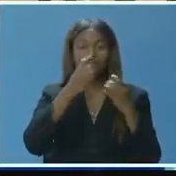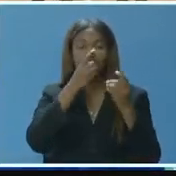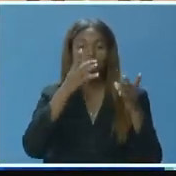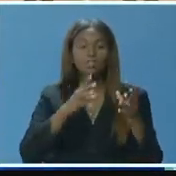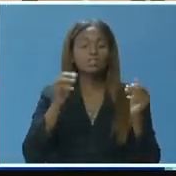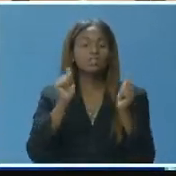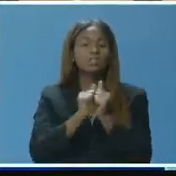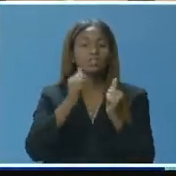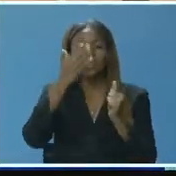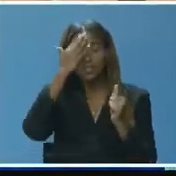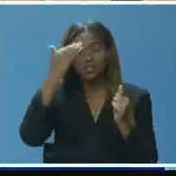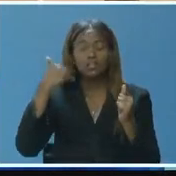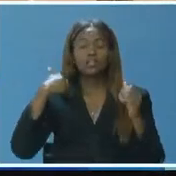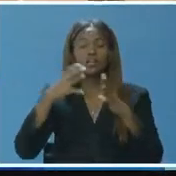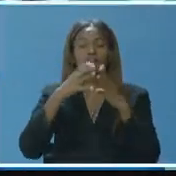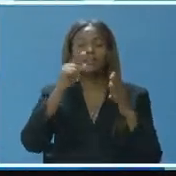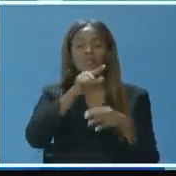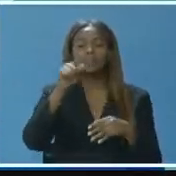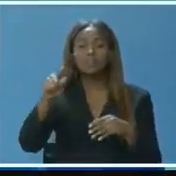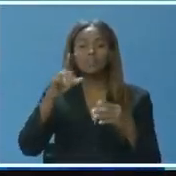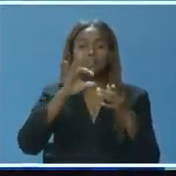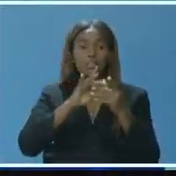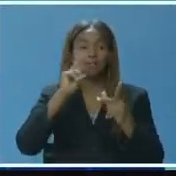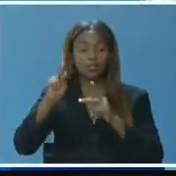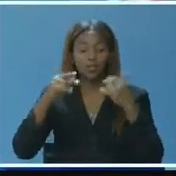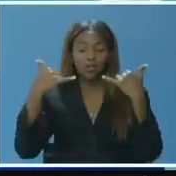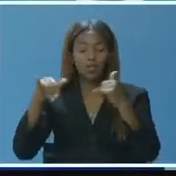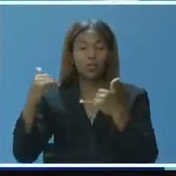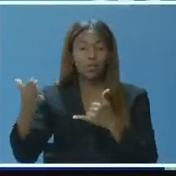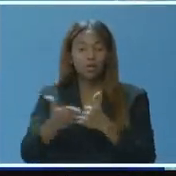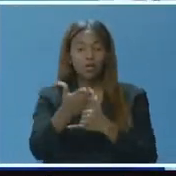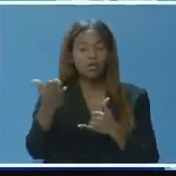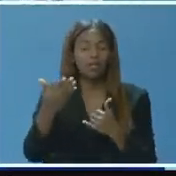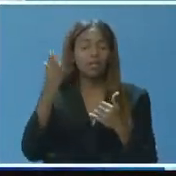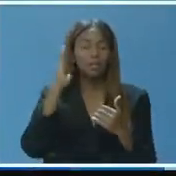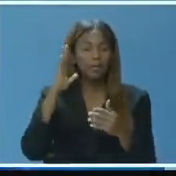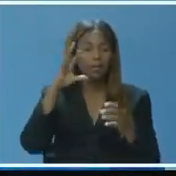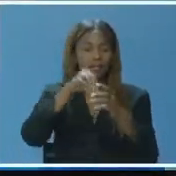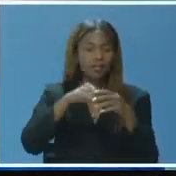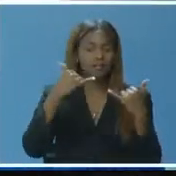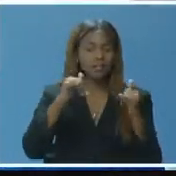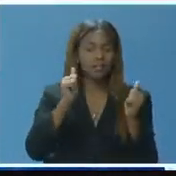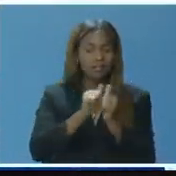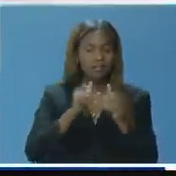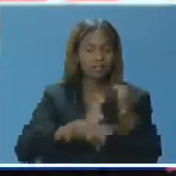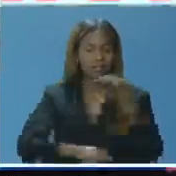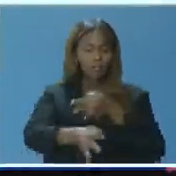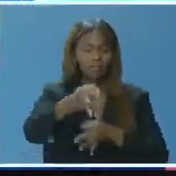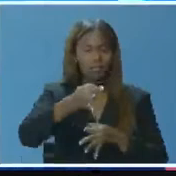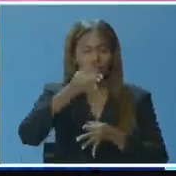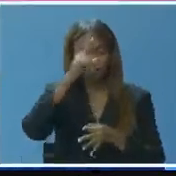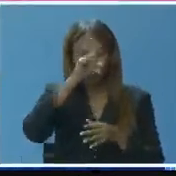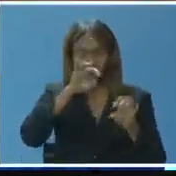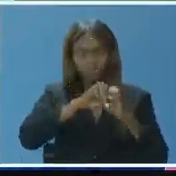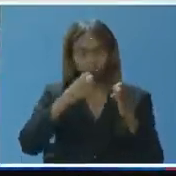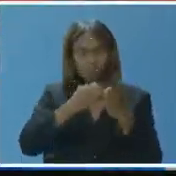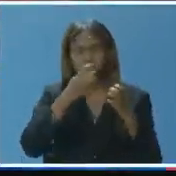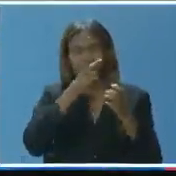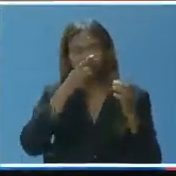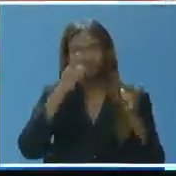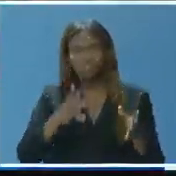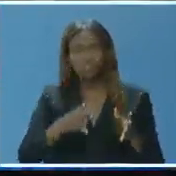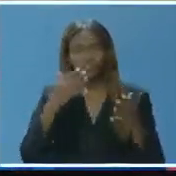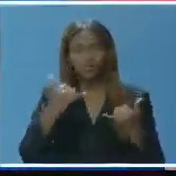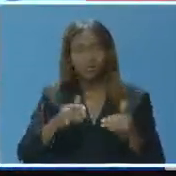todo porque hay una gran parte de las jugadoras nobles que representan el relevo de esta selección dominicana